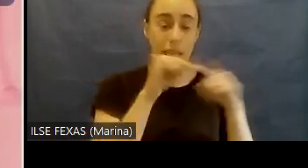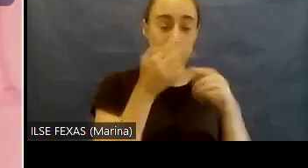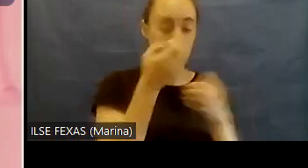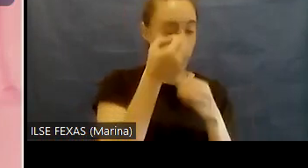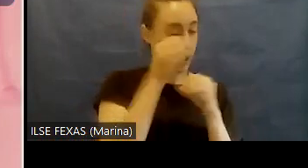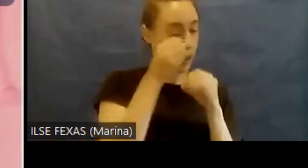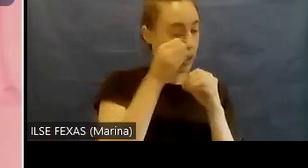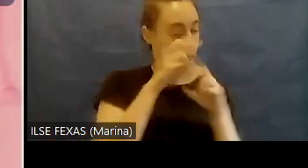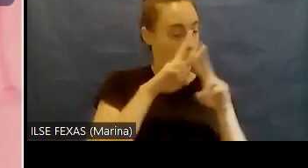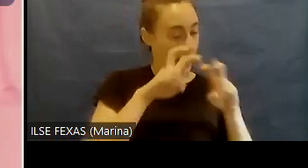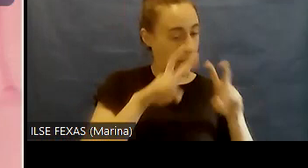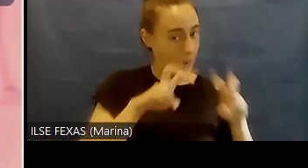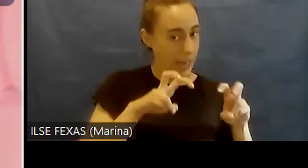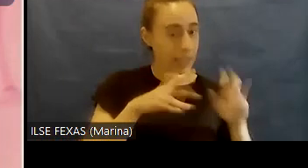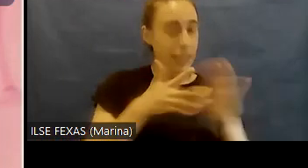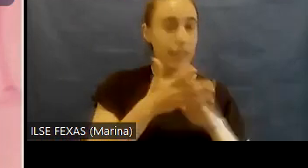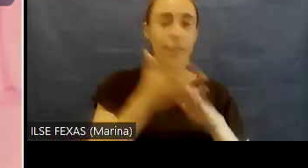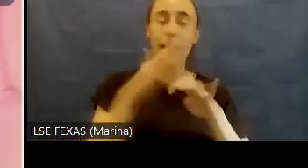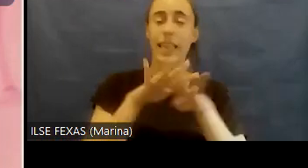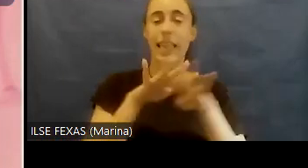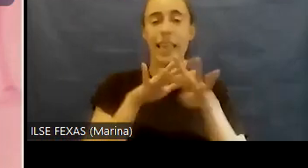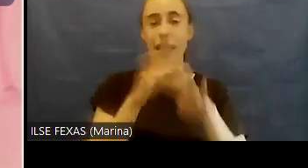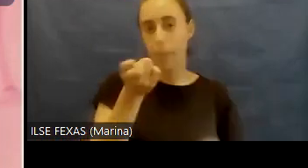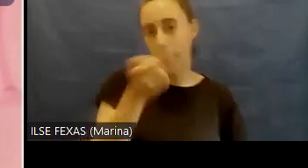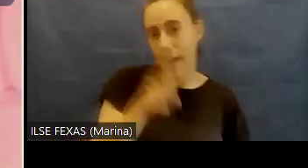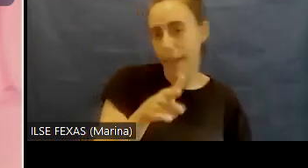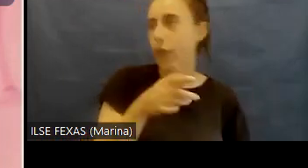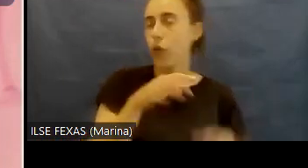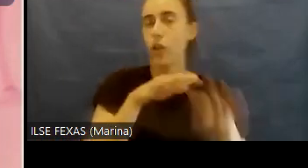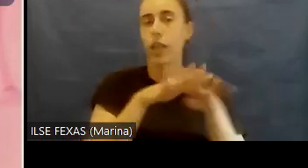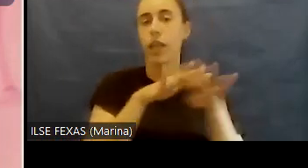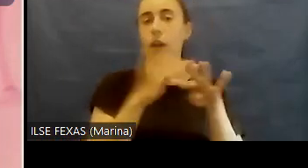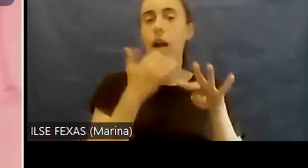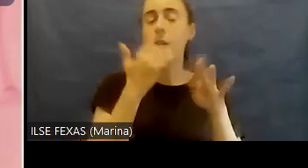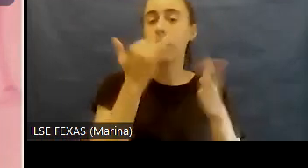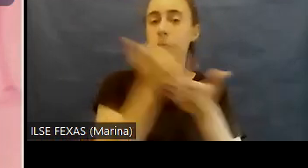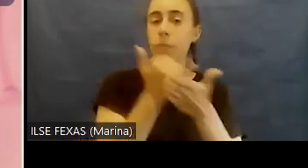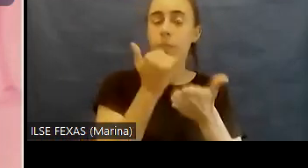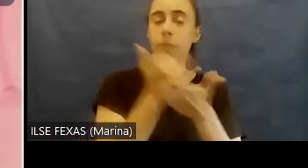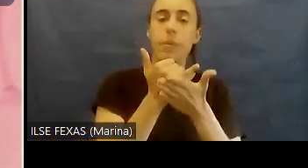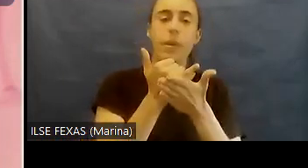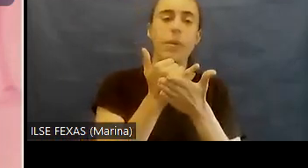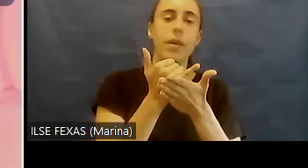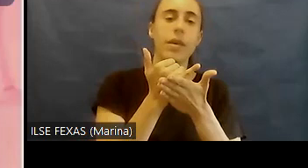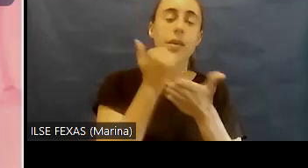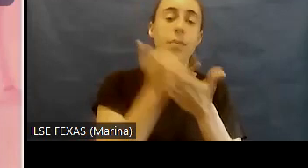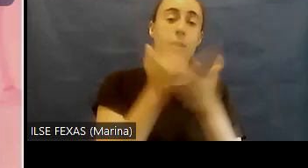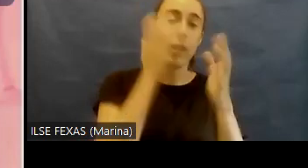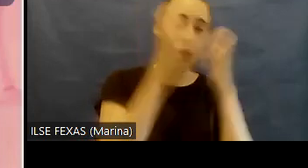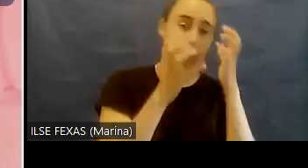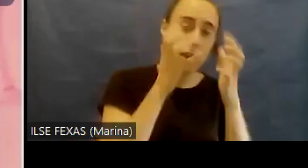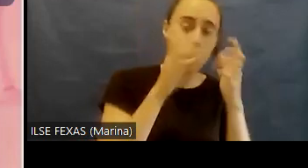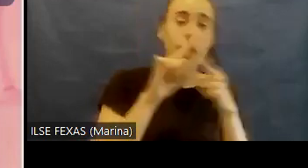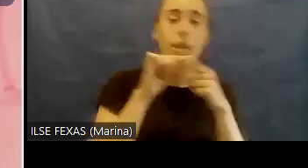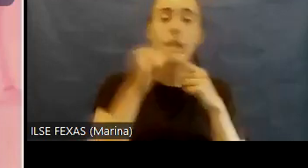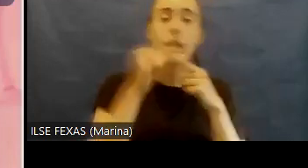sea, sacas un tejido similar o un tejido procedente de alguna muestra, que normalmente suele ser de animales, y los pones a